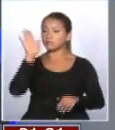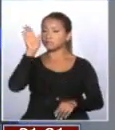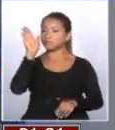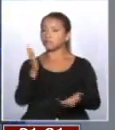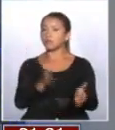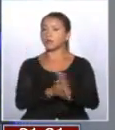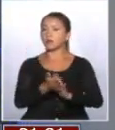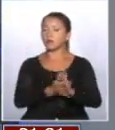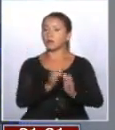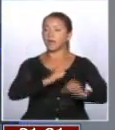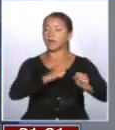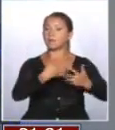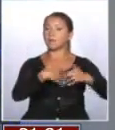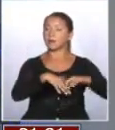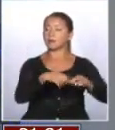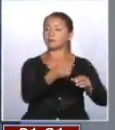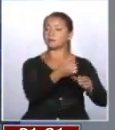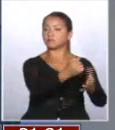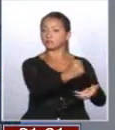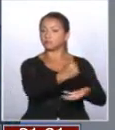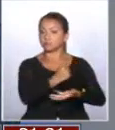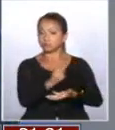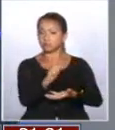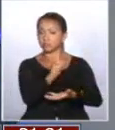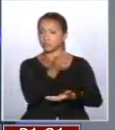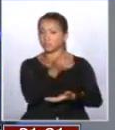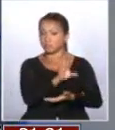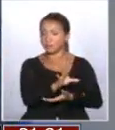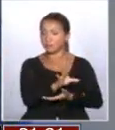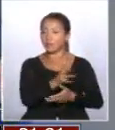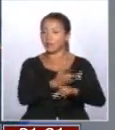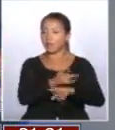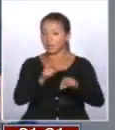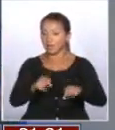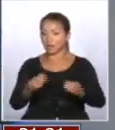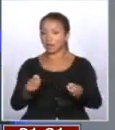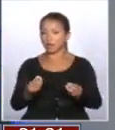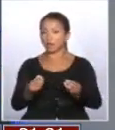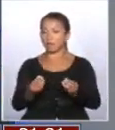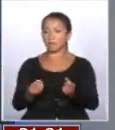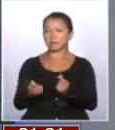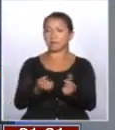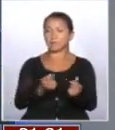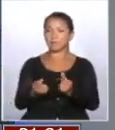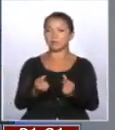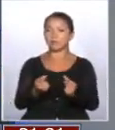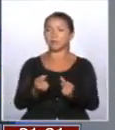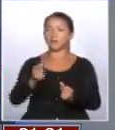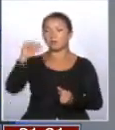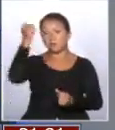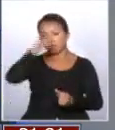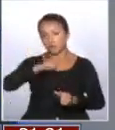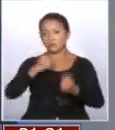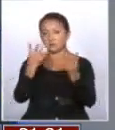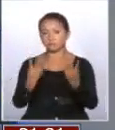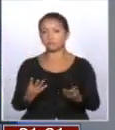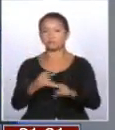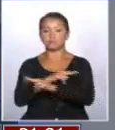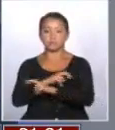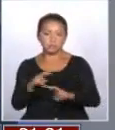por ejemplo, de empresas, no solo va a ocurrir lo que ocurre ahora, que hay una probable formalización,